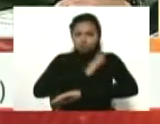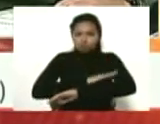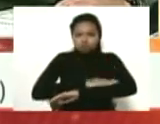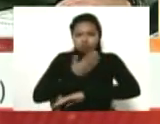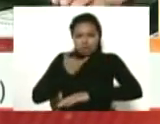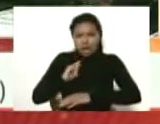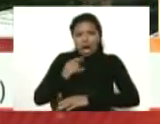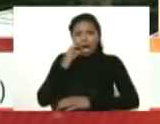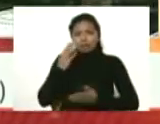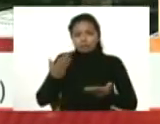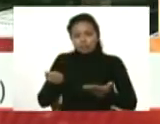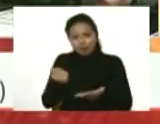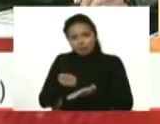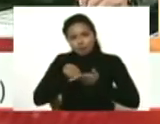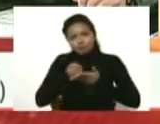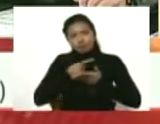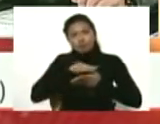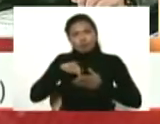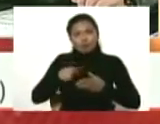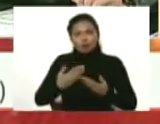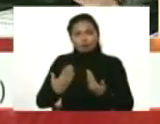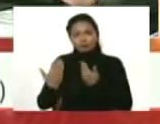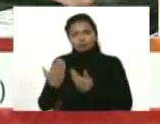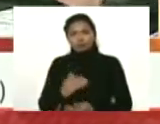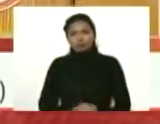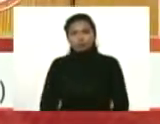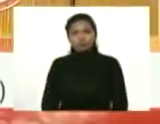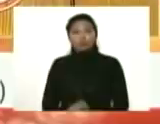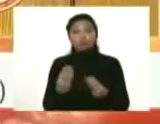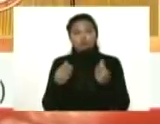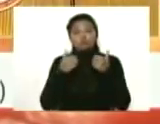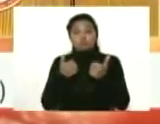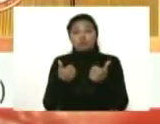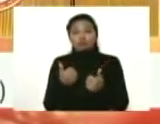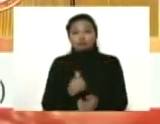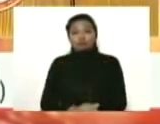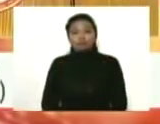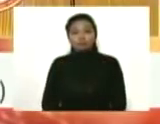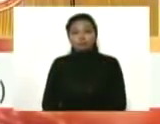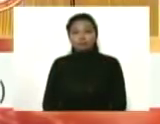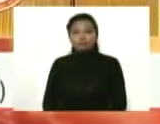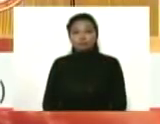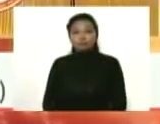que me hicieron hacerle llegar de su parte. Muy bien.